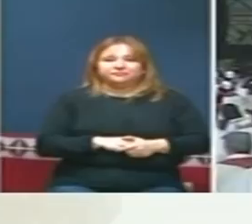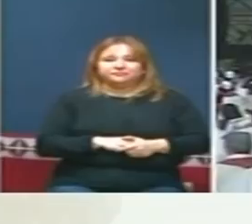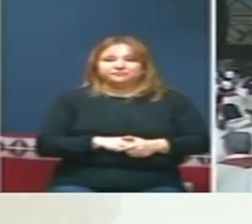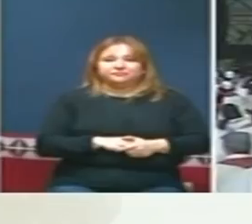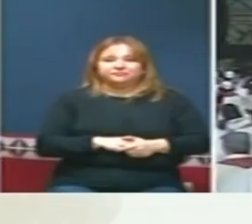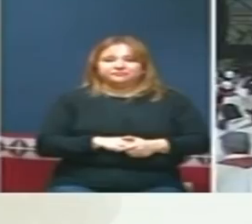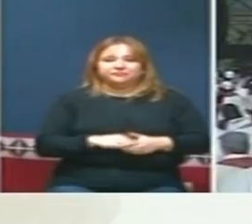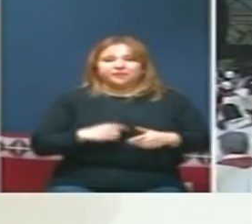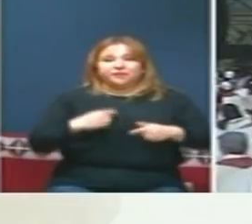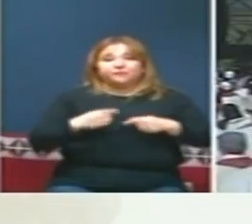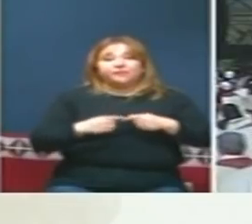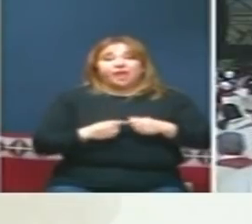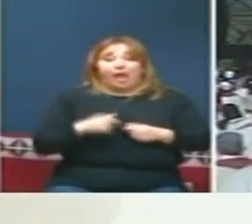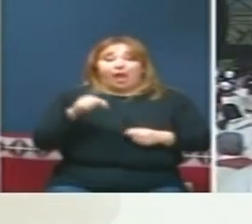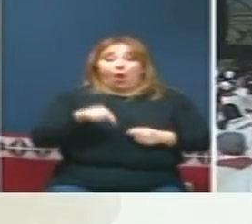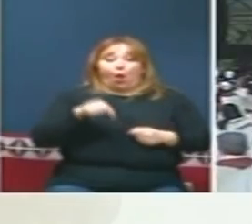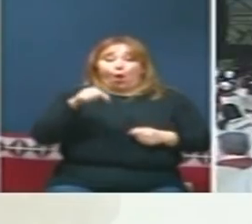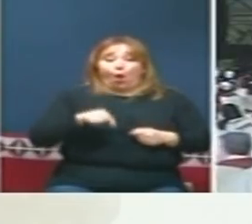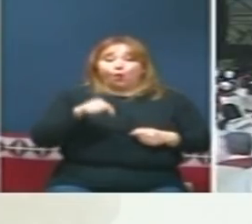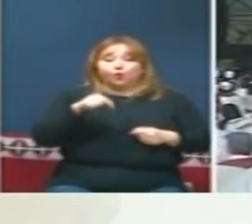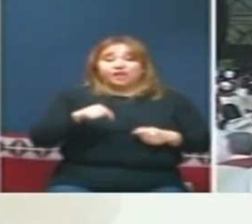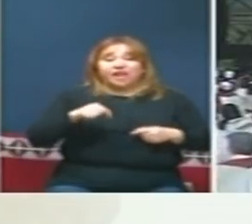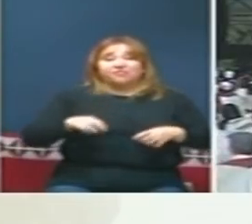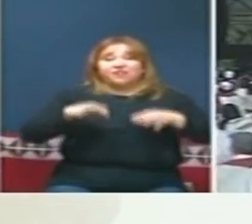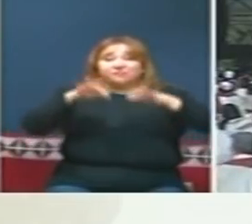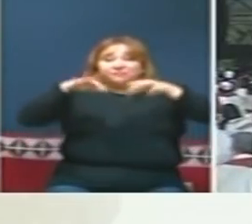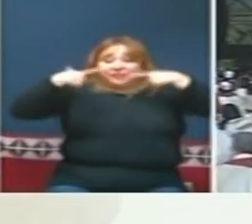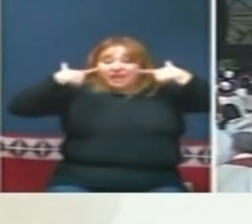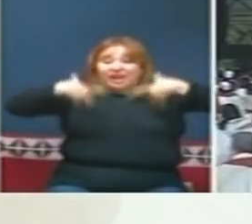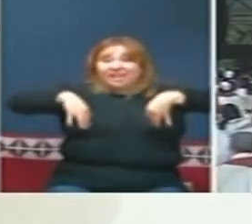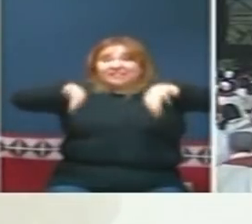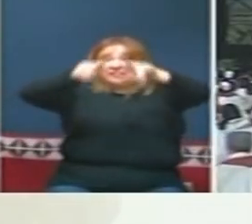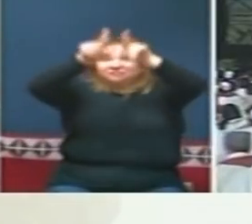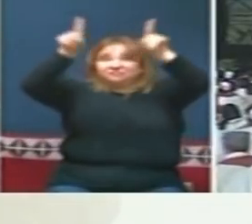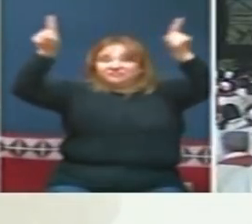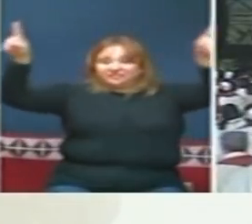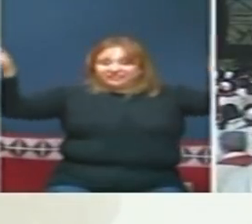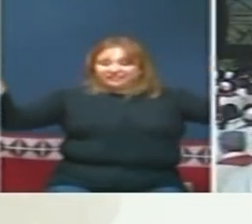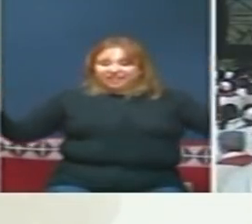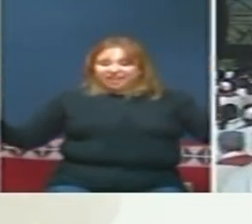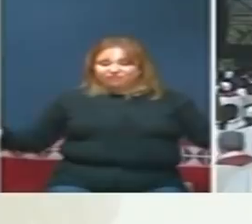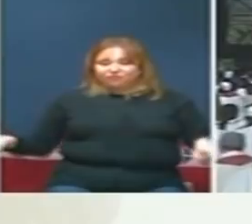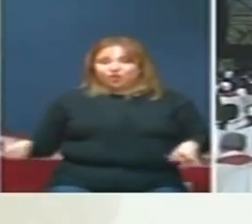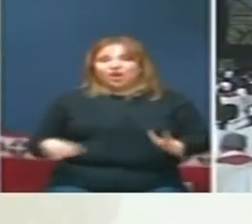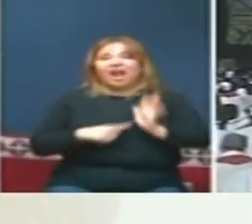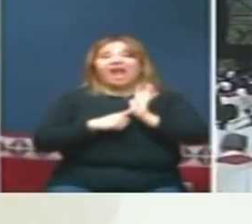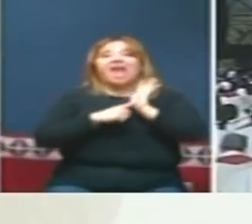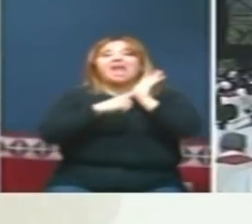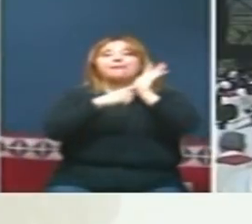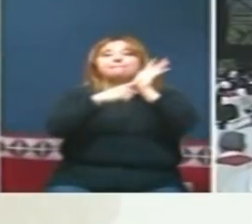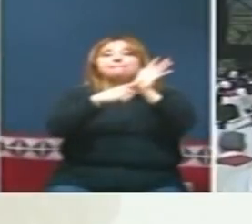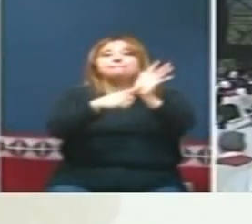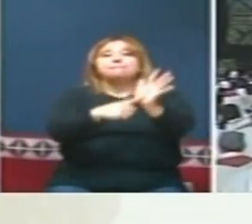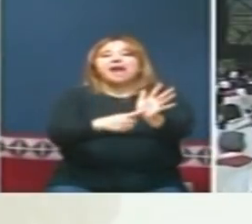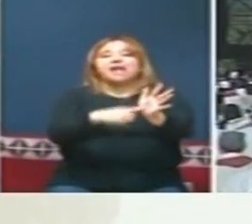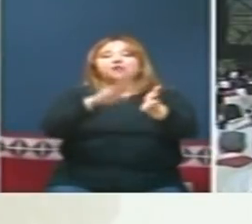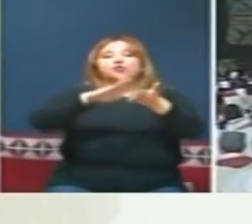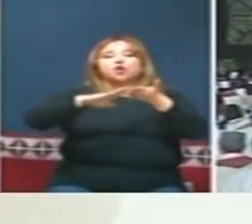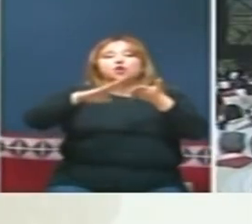A continuación, vamos a descubrir la gigantografía con la imagen de nuestros nuevos